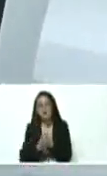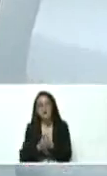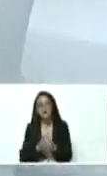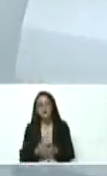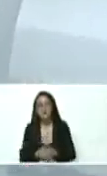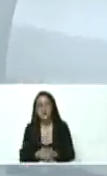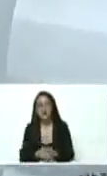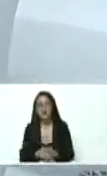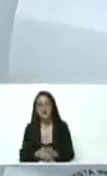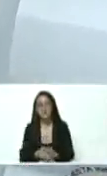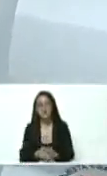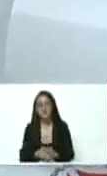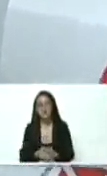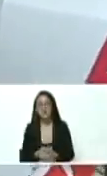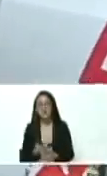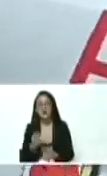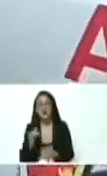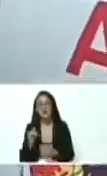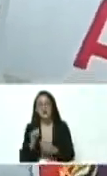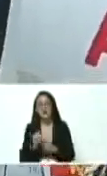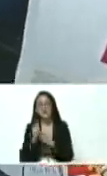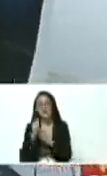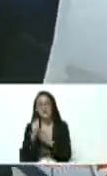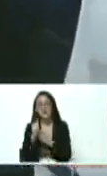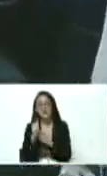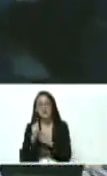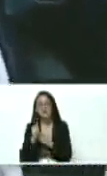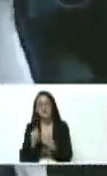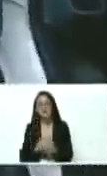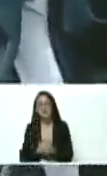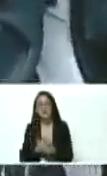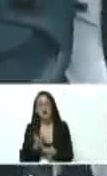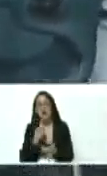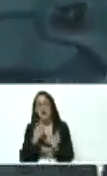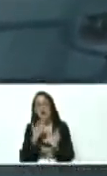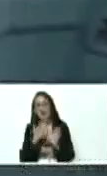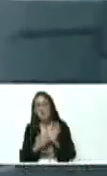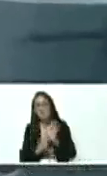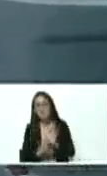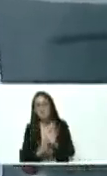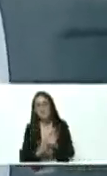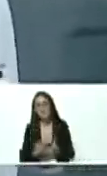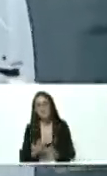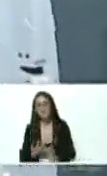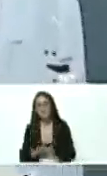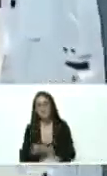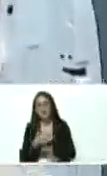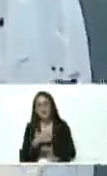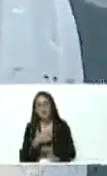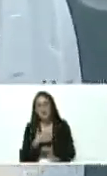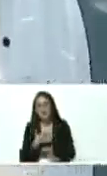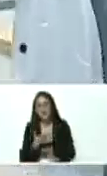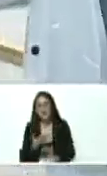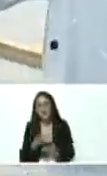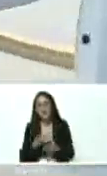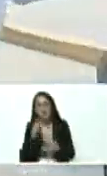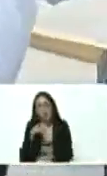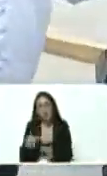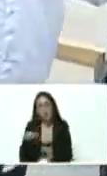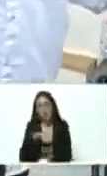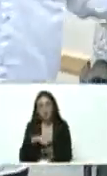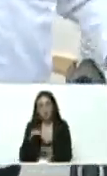posible, presidente, porque tenemos un líder que nos motiva, que nos da ejemplo, que nos inspira a todo el pueblo, a cada ciudadano, y